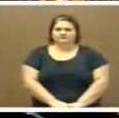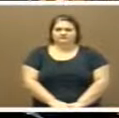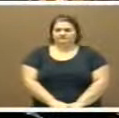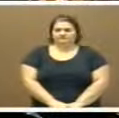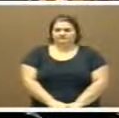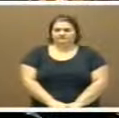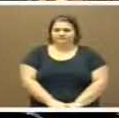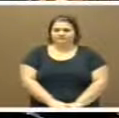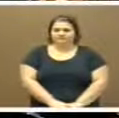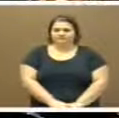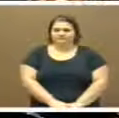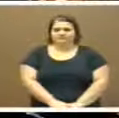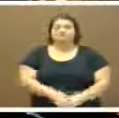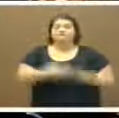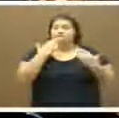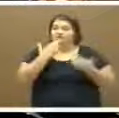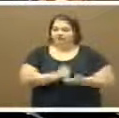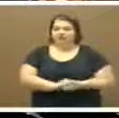Gracias.